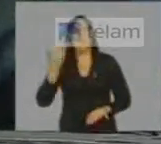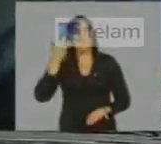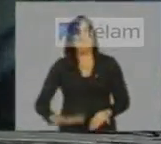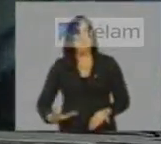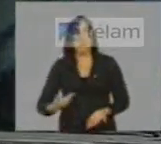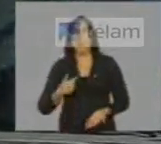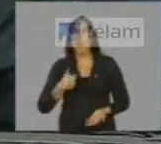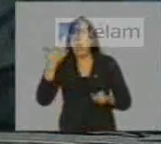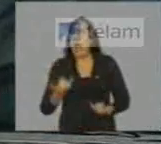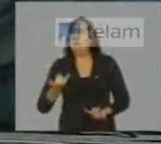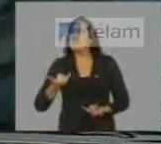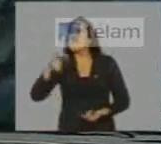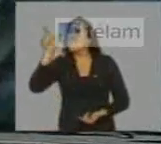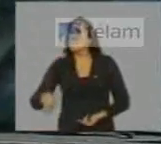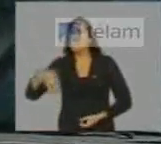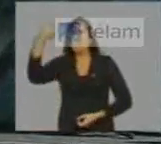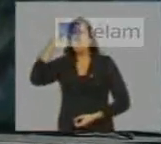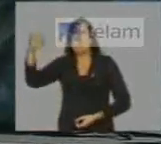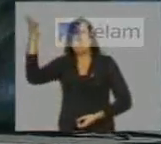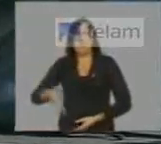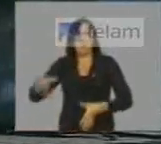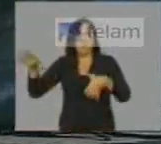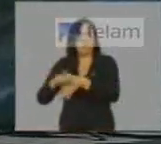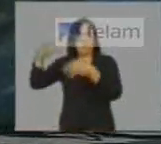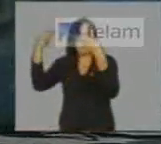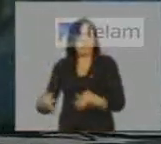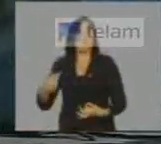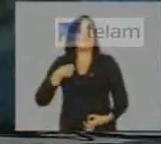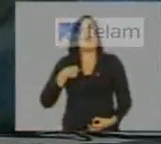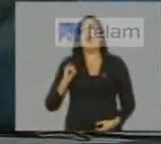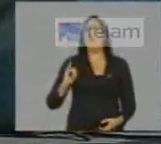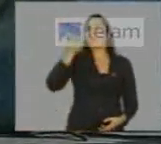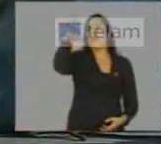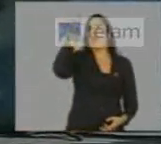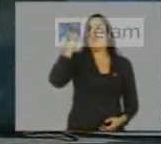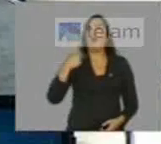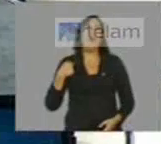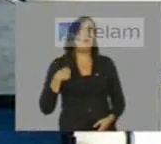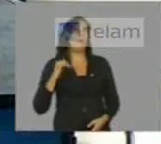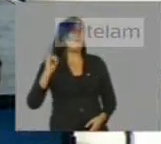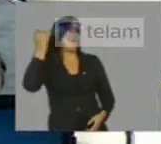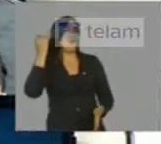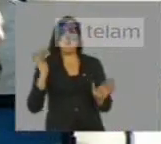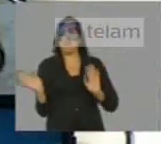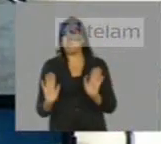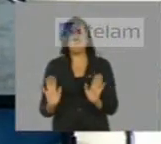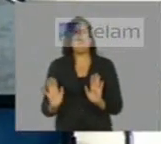perfecto, no hay nadie que pueda decir yo soy el mejor, yo soy la mejor. No.